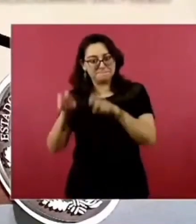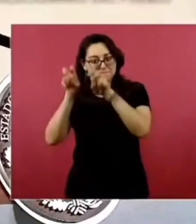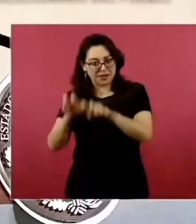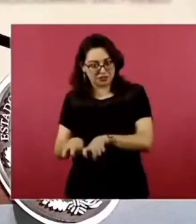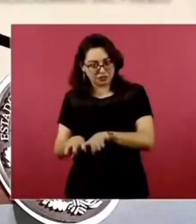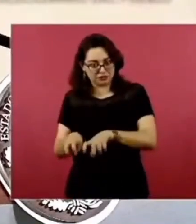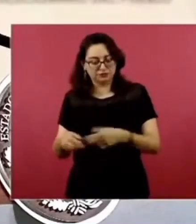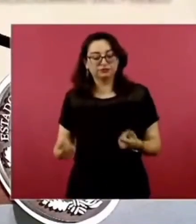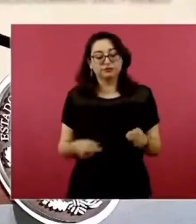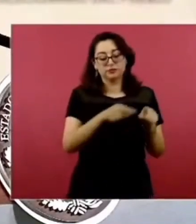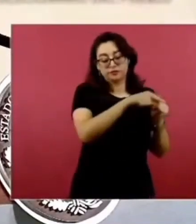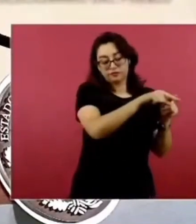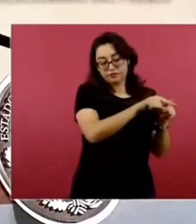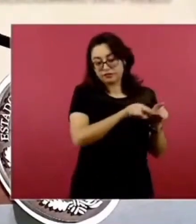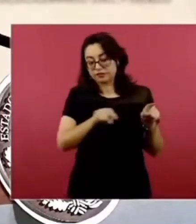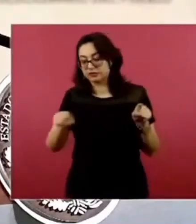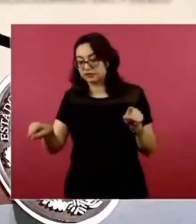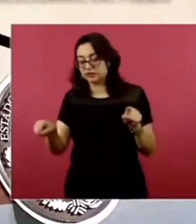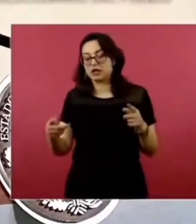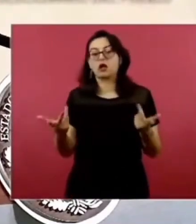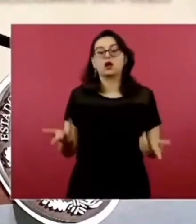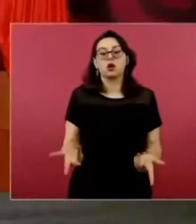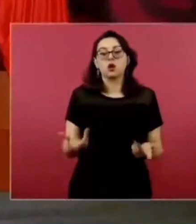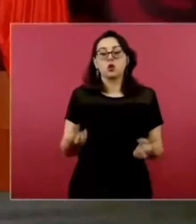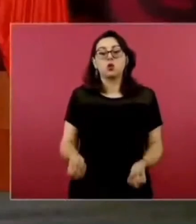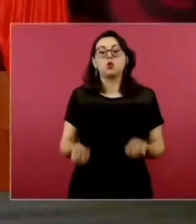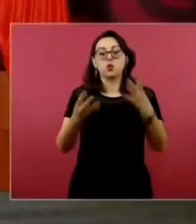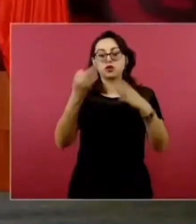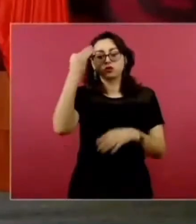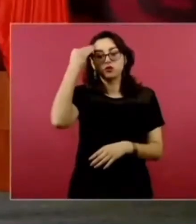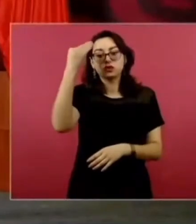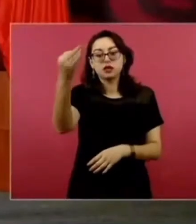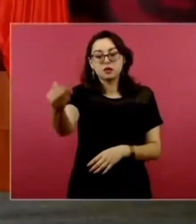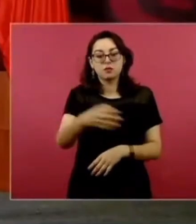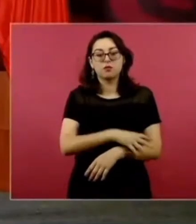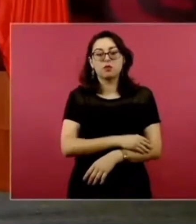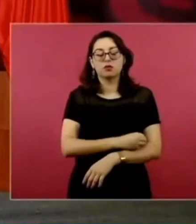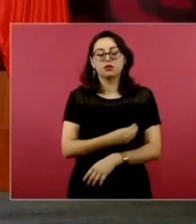será de 39 minutos sin transbordo.